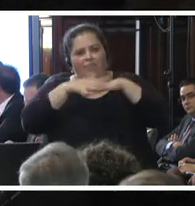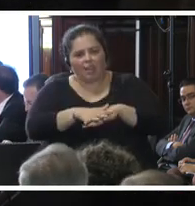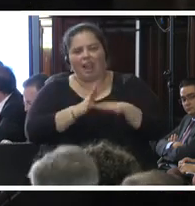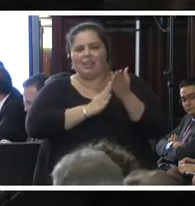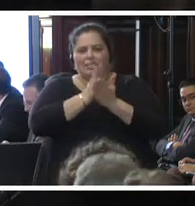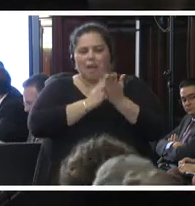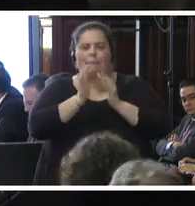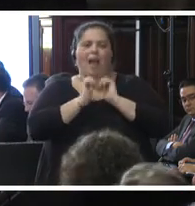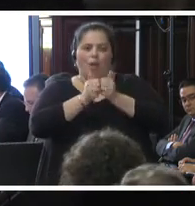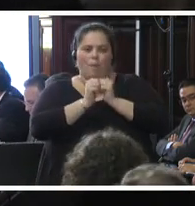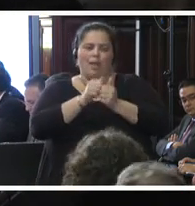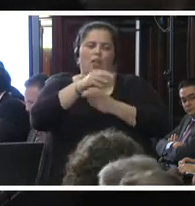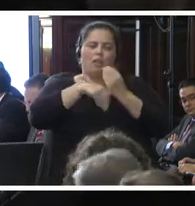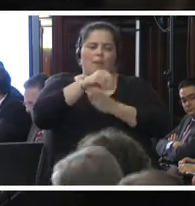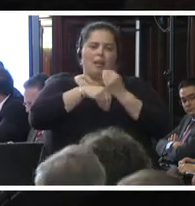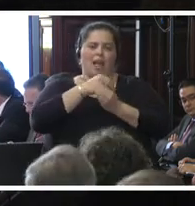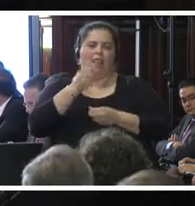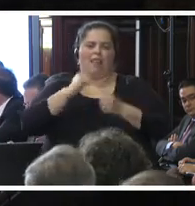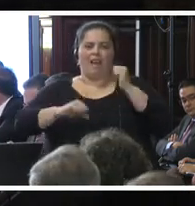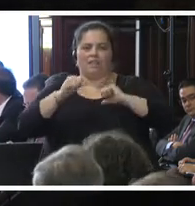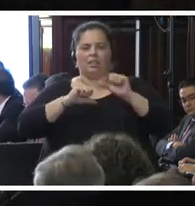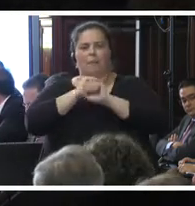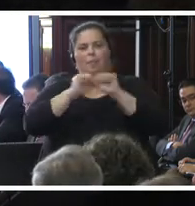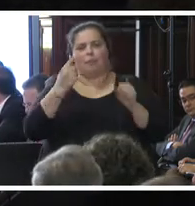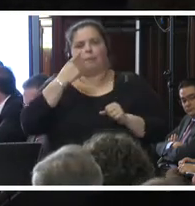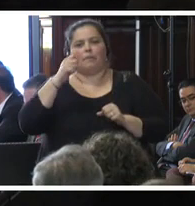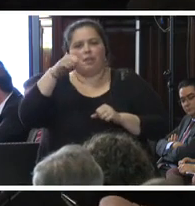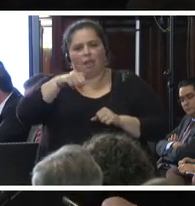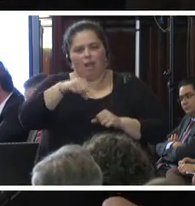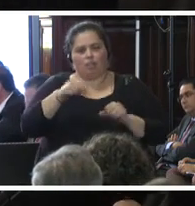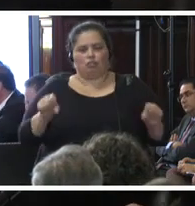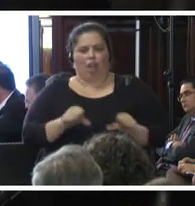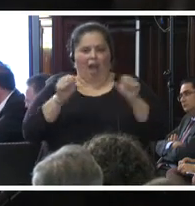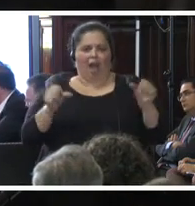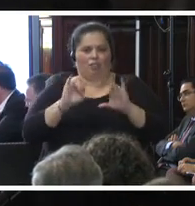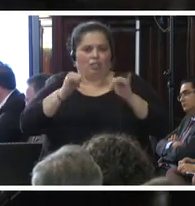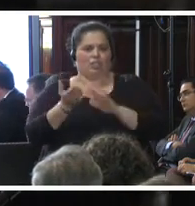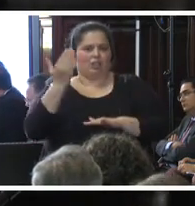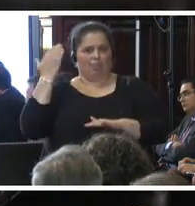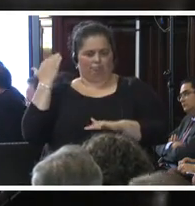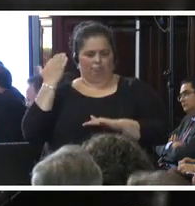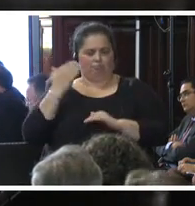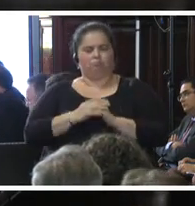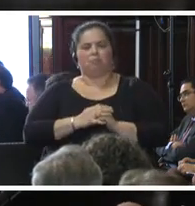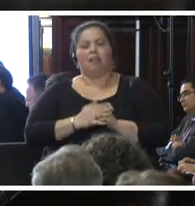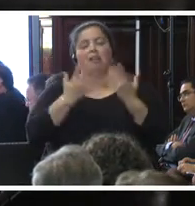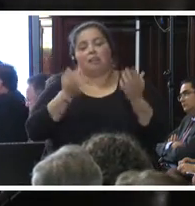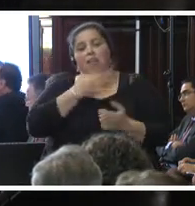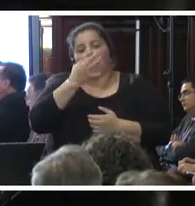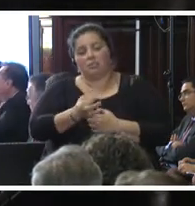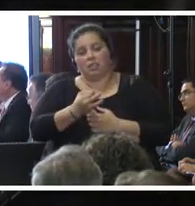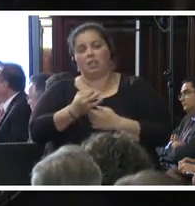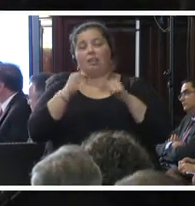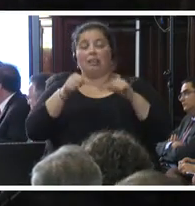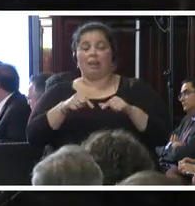acompañado de los familiares de las víctimas para prevenir estos actos que ocurrieron. Quiero señalar que